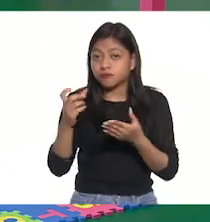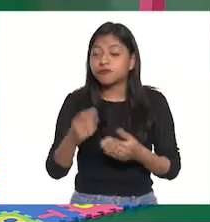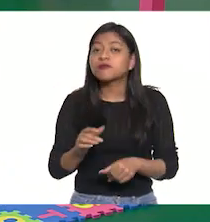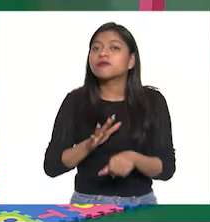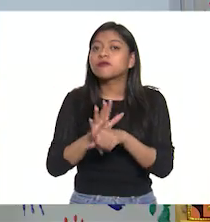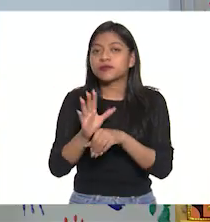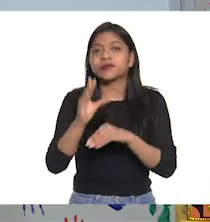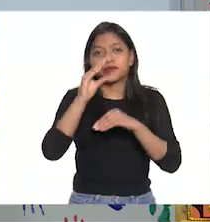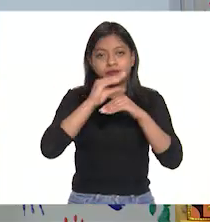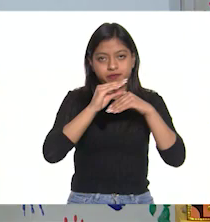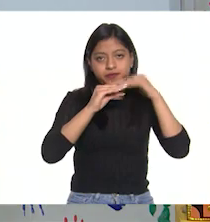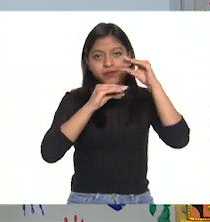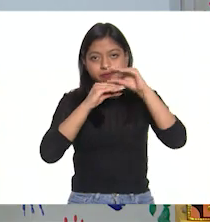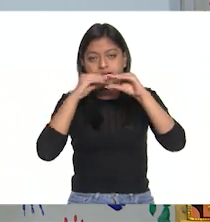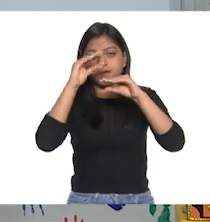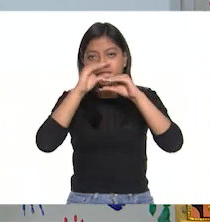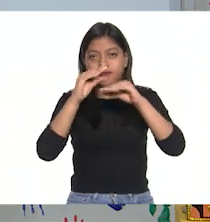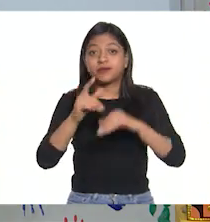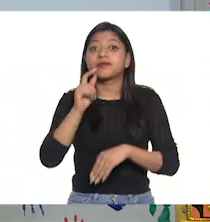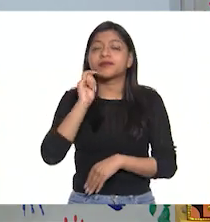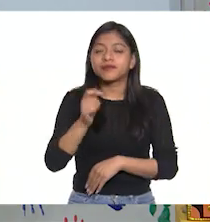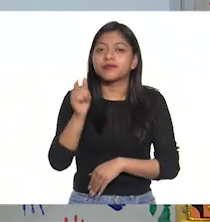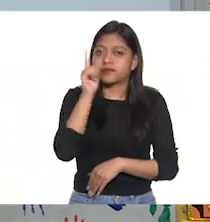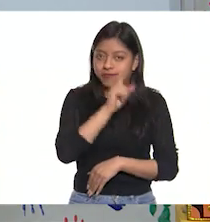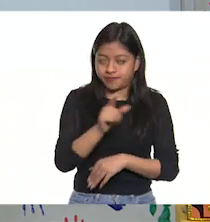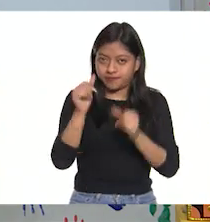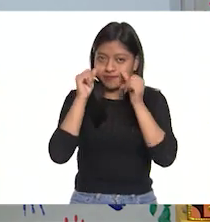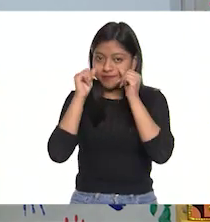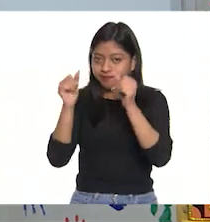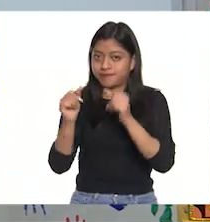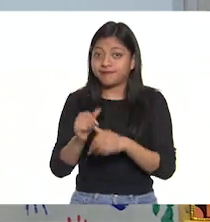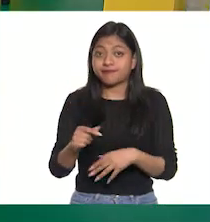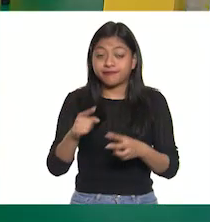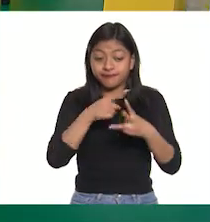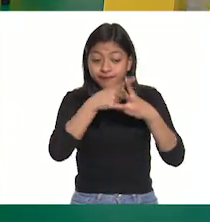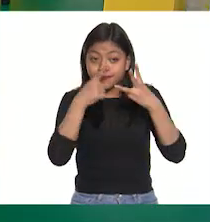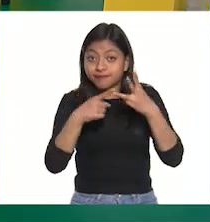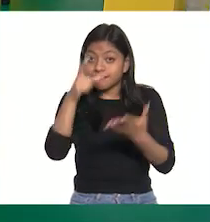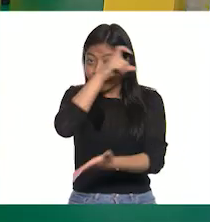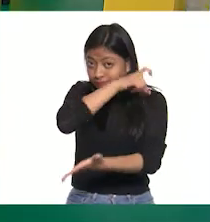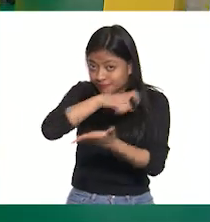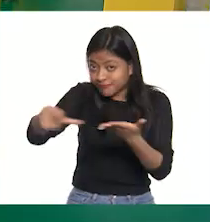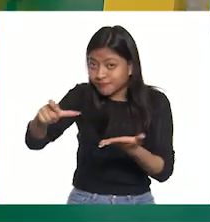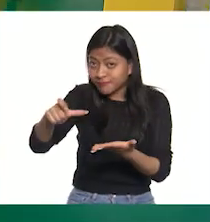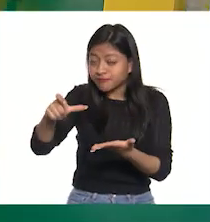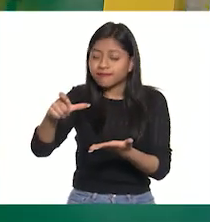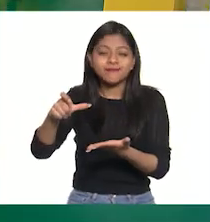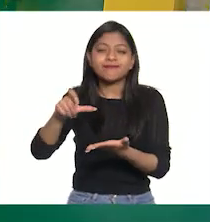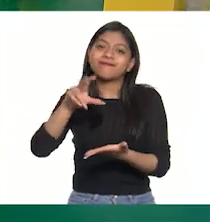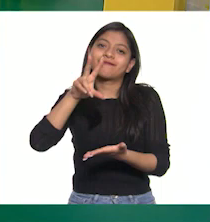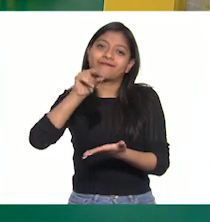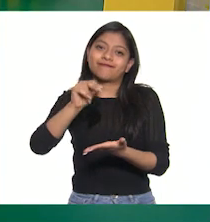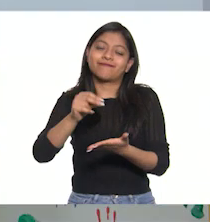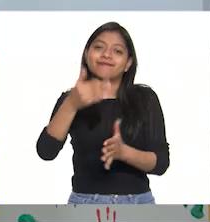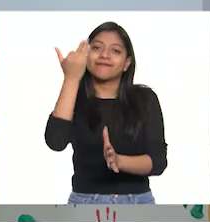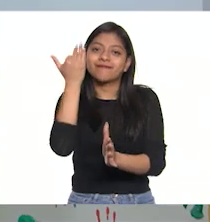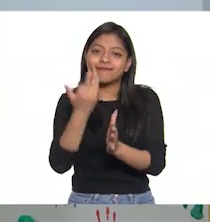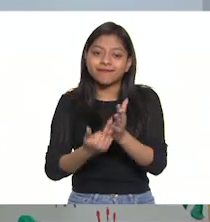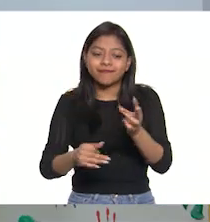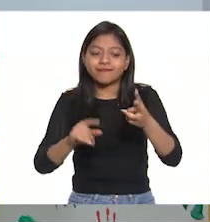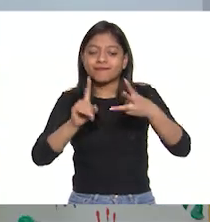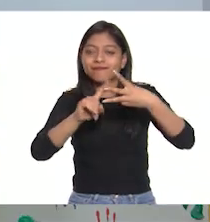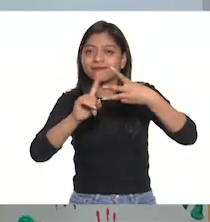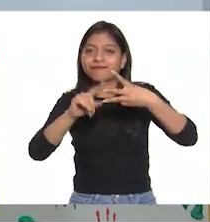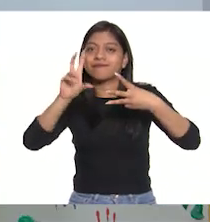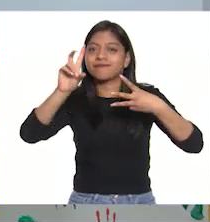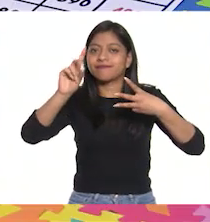bloques. Serían los 600. Entonces quiere decir, niñas y niños, que no le va a alcanzar. No. Le van a faltar los 30 pesos,